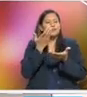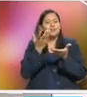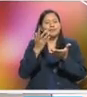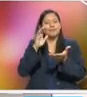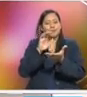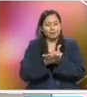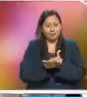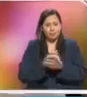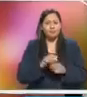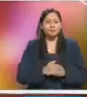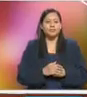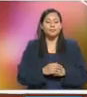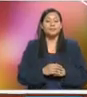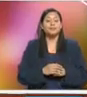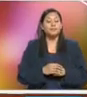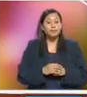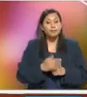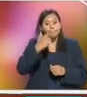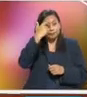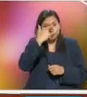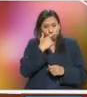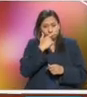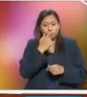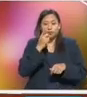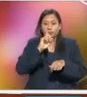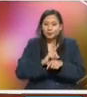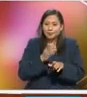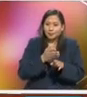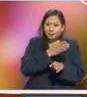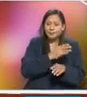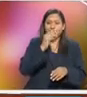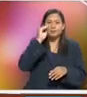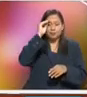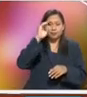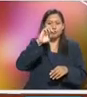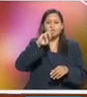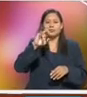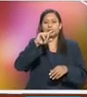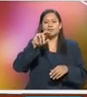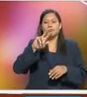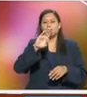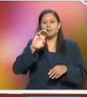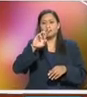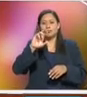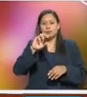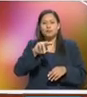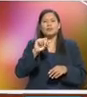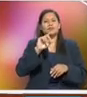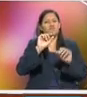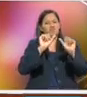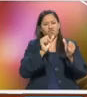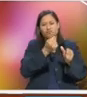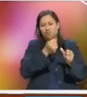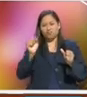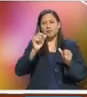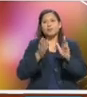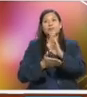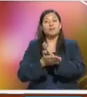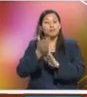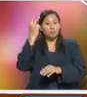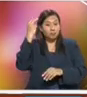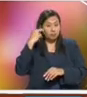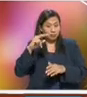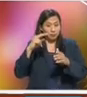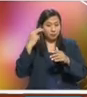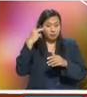casar. Una noche antes de que don Enrique de Verona, el gran artista, emprendiera el camino hacia el puerto